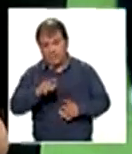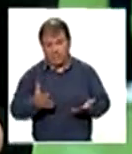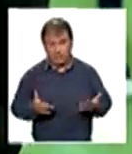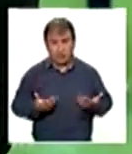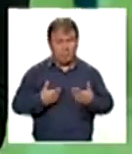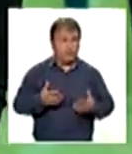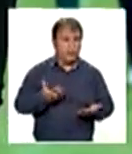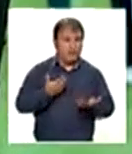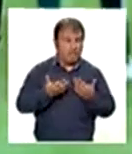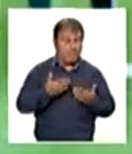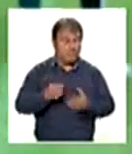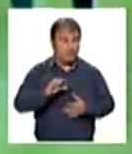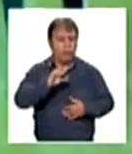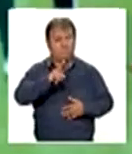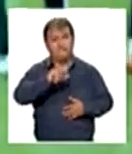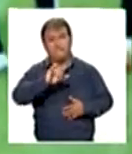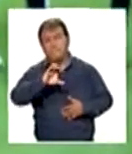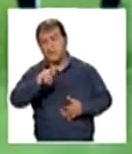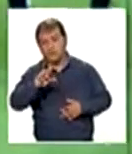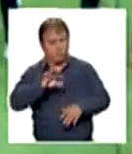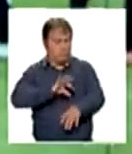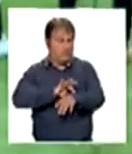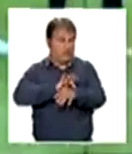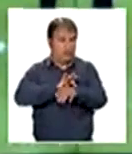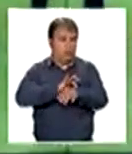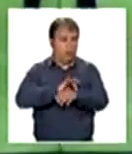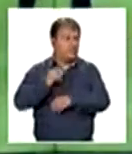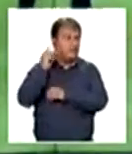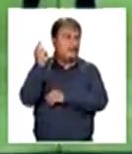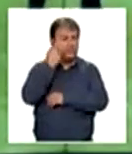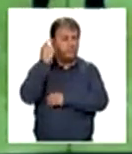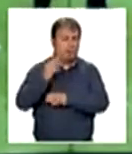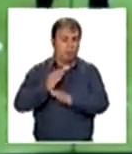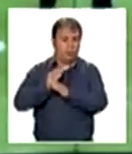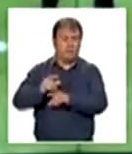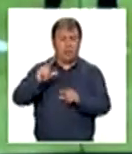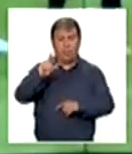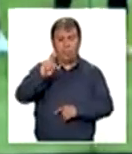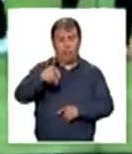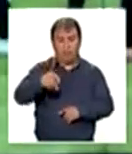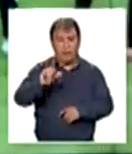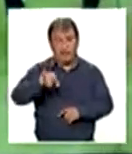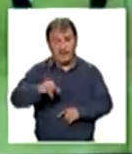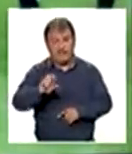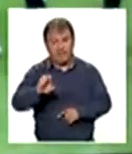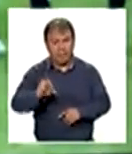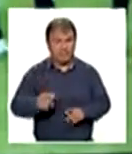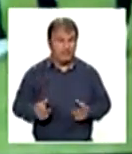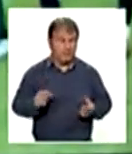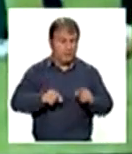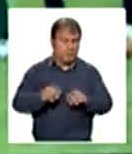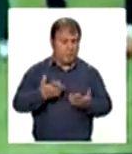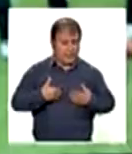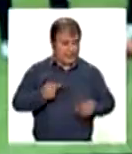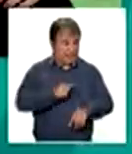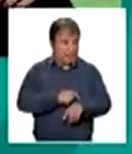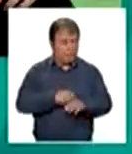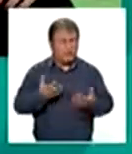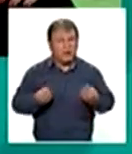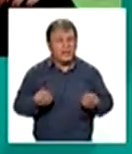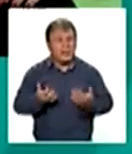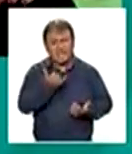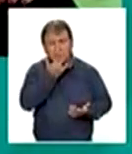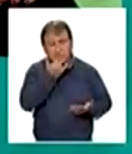de Copal. Estamos con Víctor Carpio, el director nacional de Antidopaje. Don Víctor, muy brevemente, sé que sus tiempos están justos. ¿Cómo toma